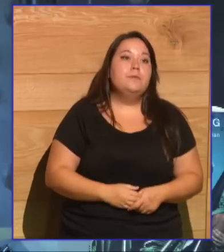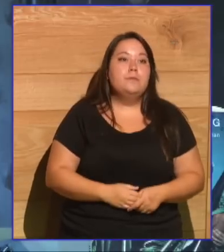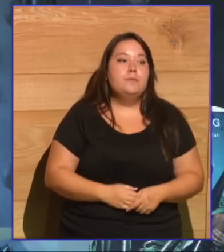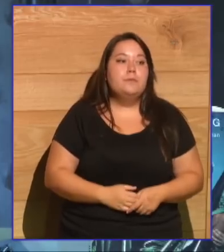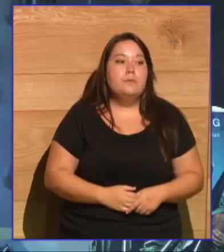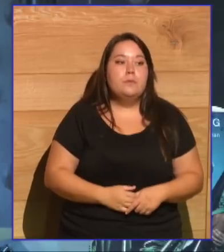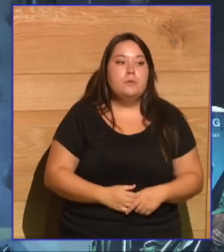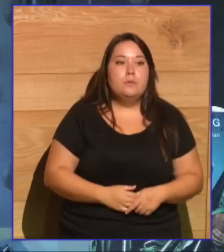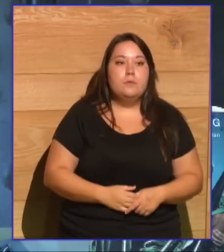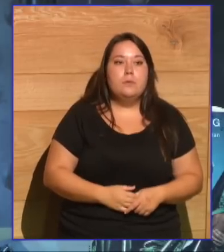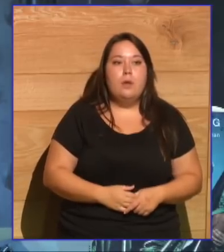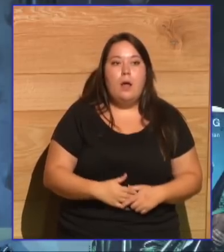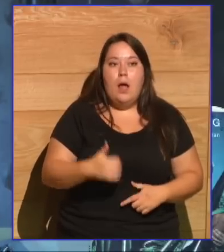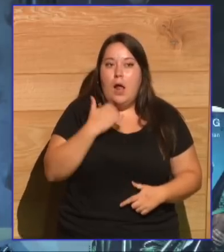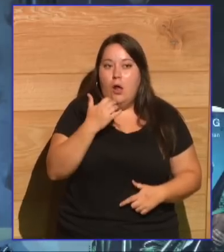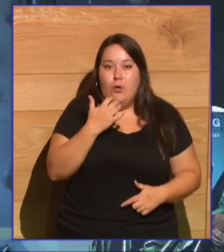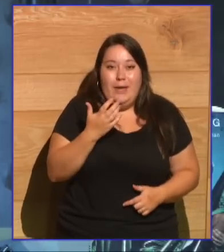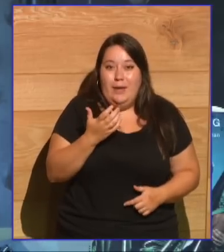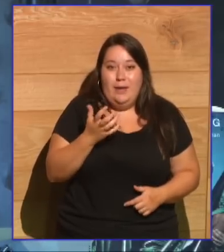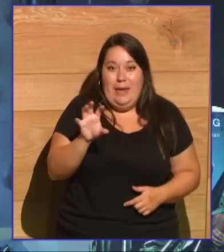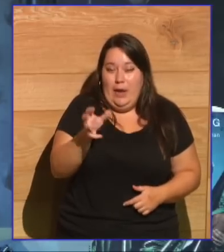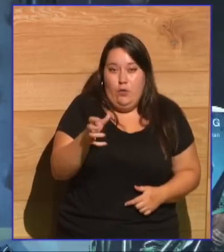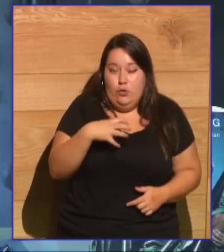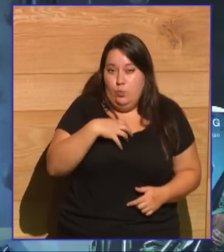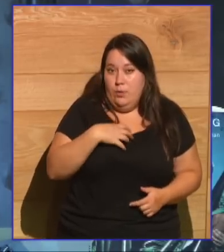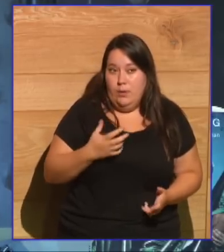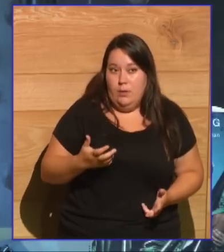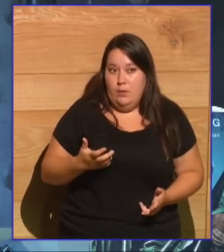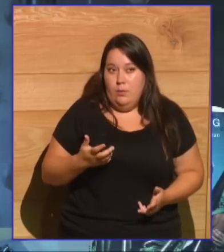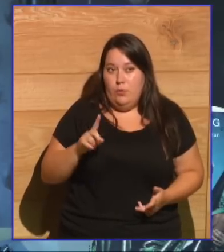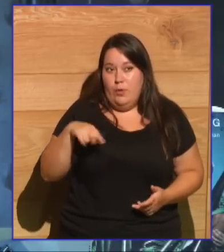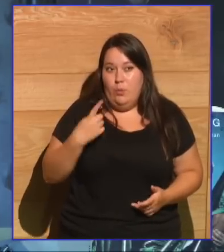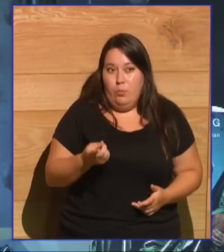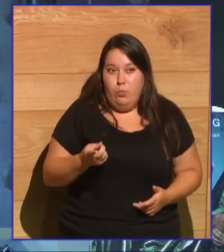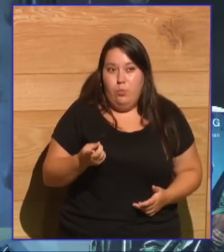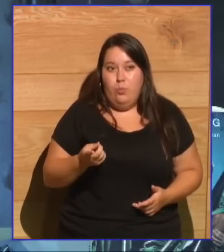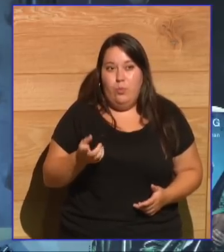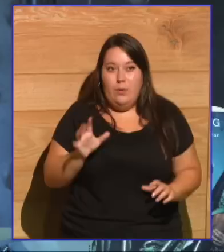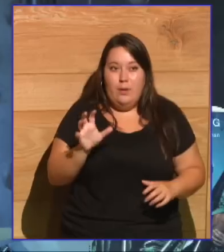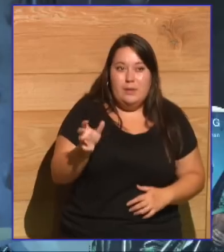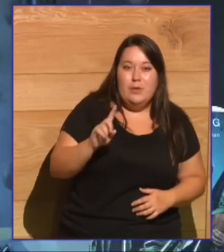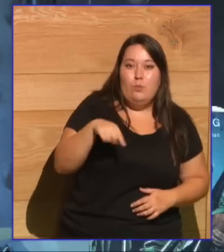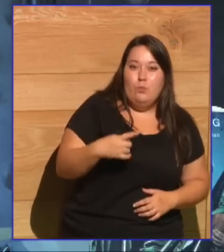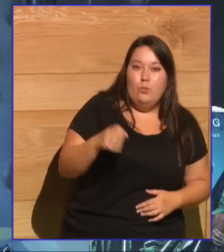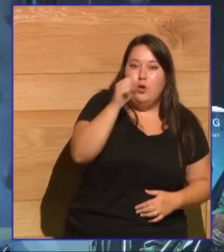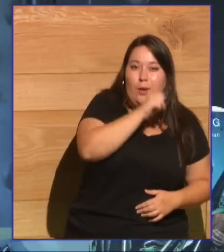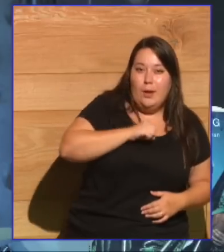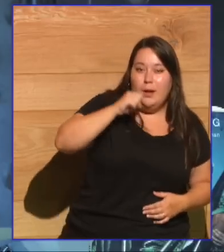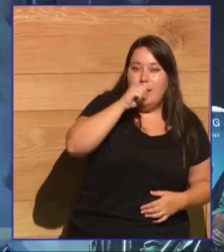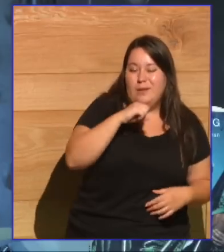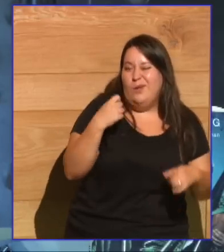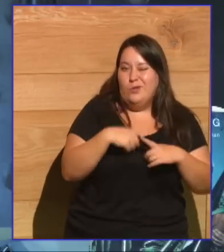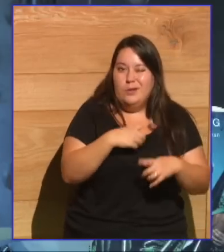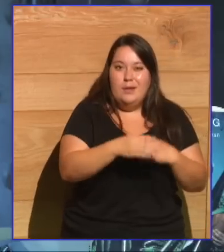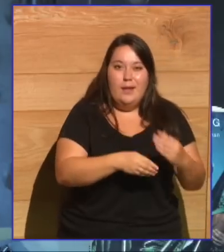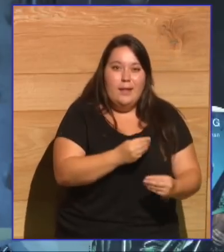no debería poder rodar con la radio opuesta porque luego tiene que sincronizarse porque ellos de hecho lo cantan cuando tocan tiene que hacer cosas